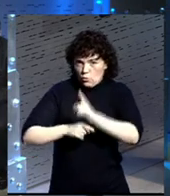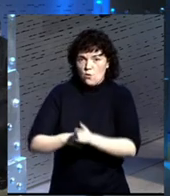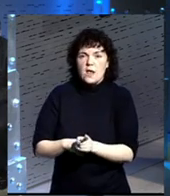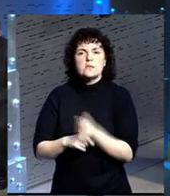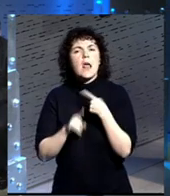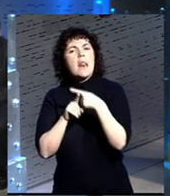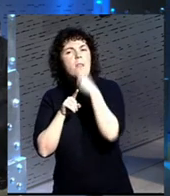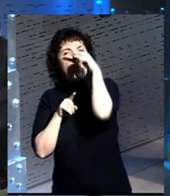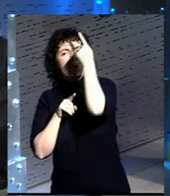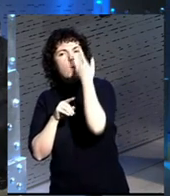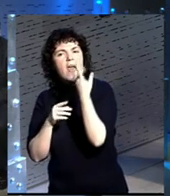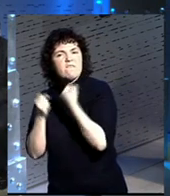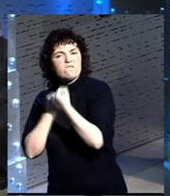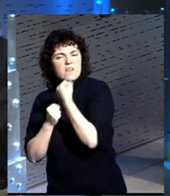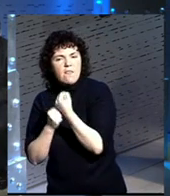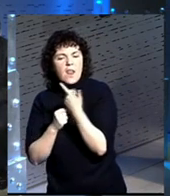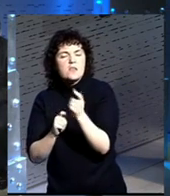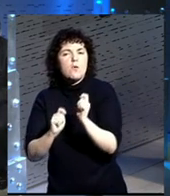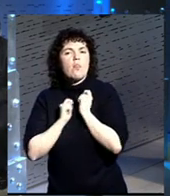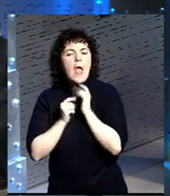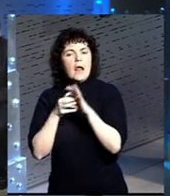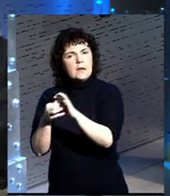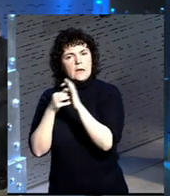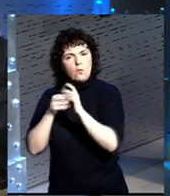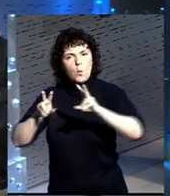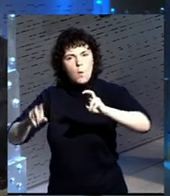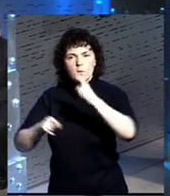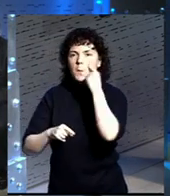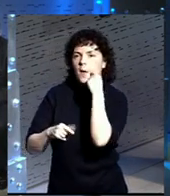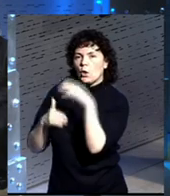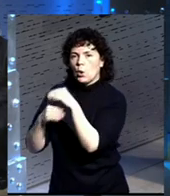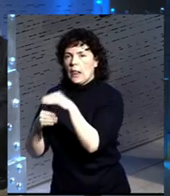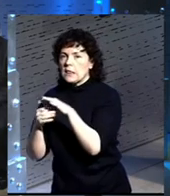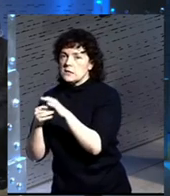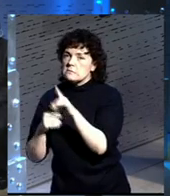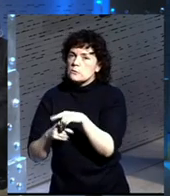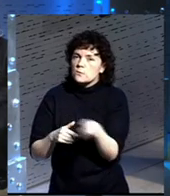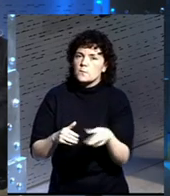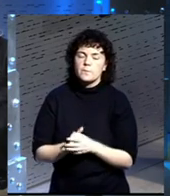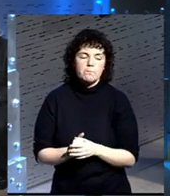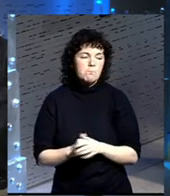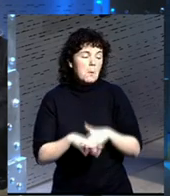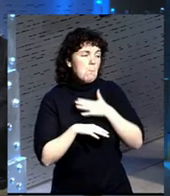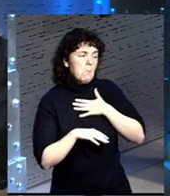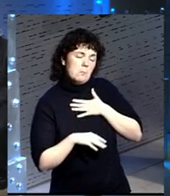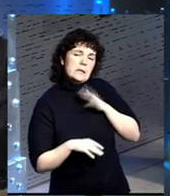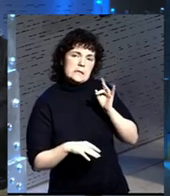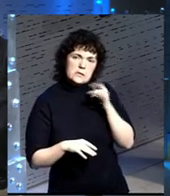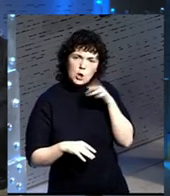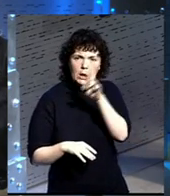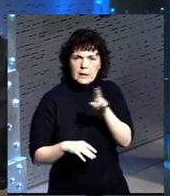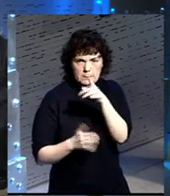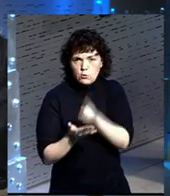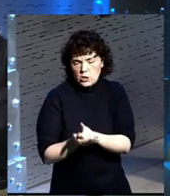nuevo nivel de cultura financiera está implicando también una nueva relación entre los bancos y sus clientes? Para mí sí, y me voy a repetir un